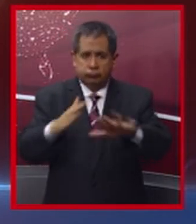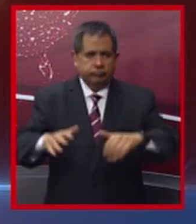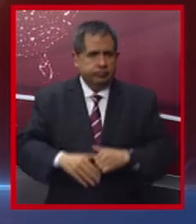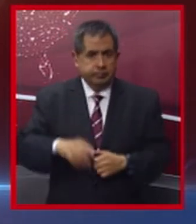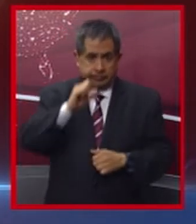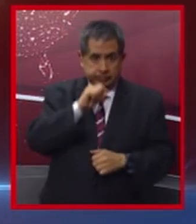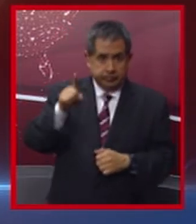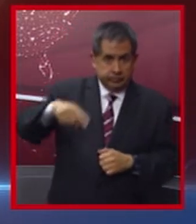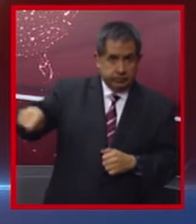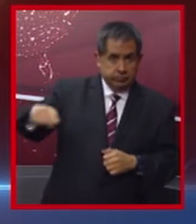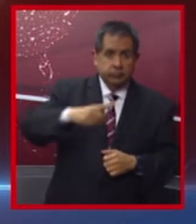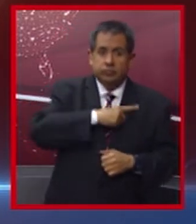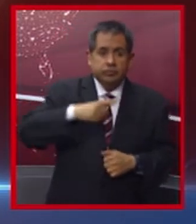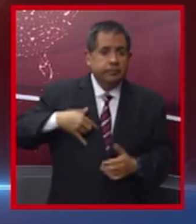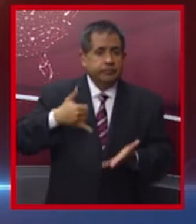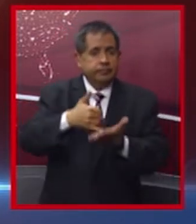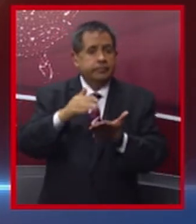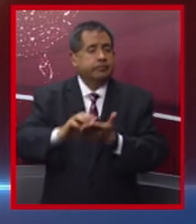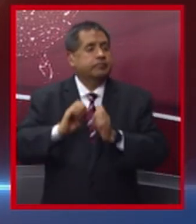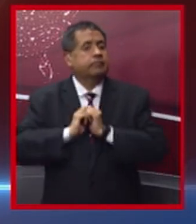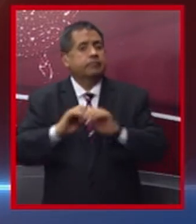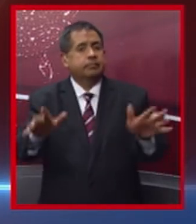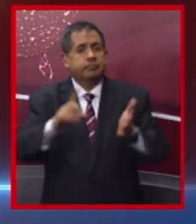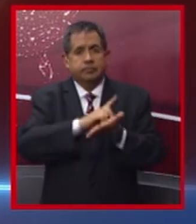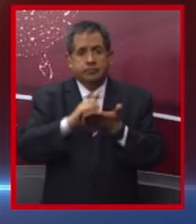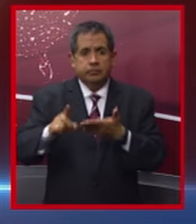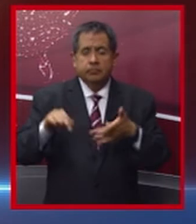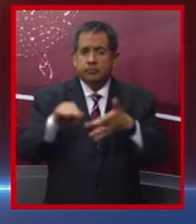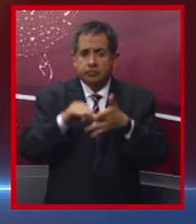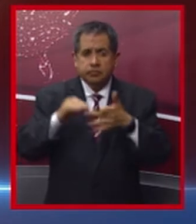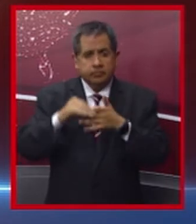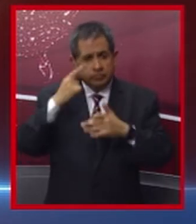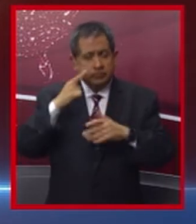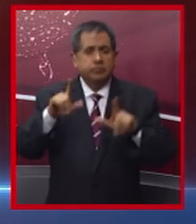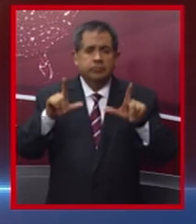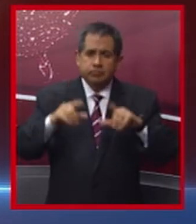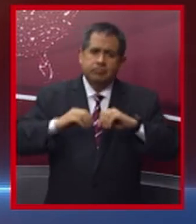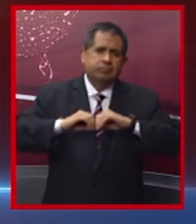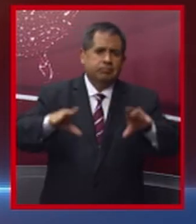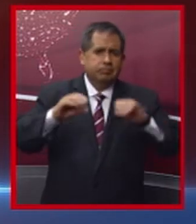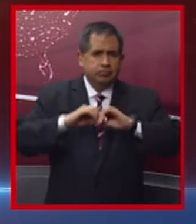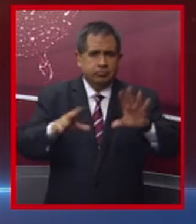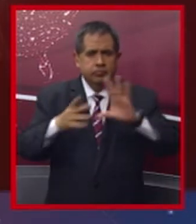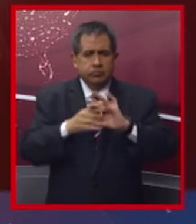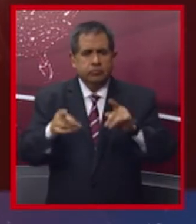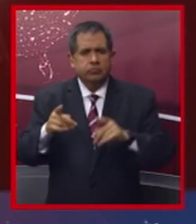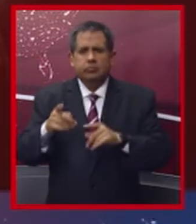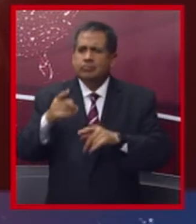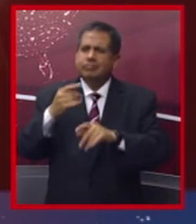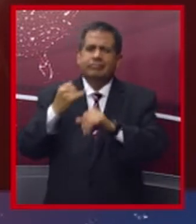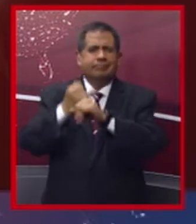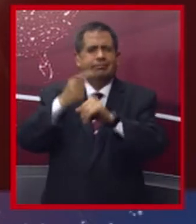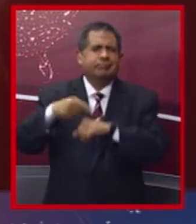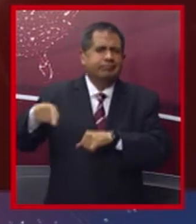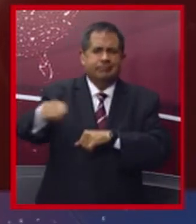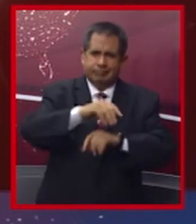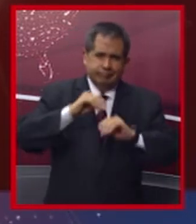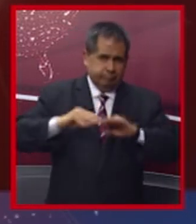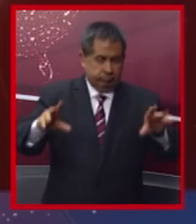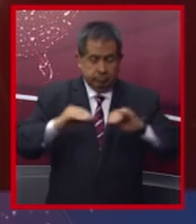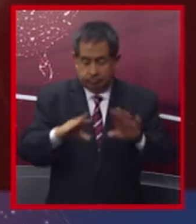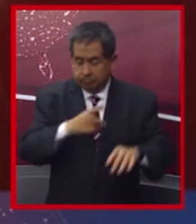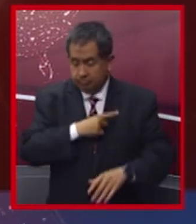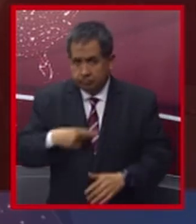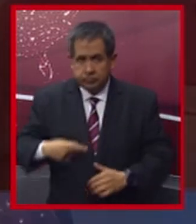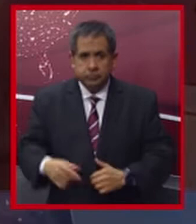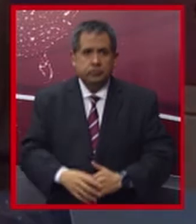aerolíneas publicarán los derechos de los pasajeros de forma constante en medios electrónicos y a través de las agencias de viajes.